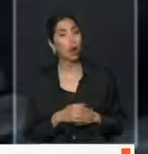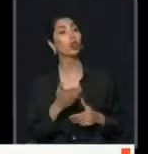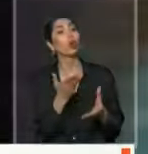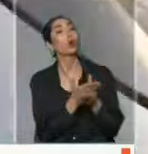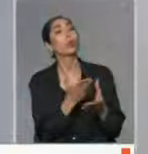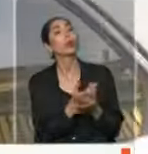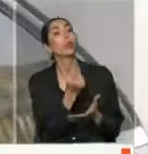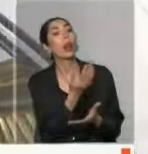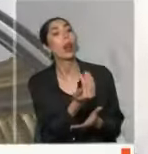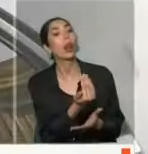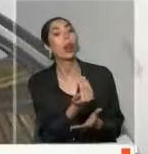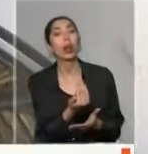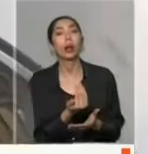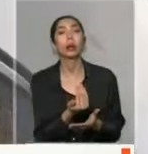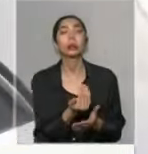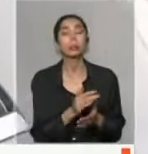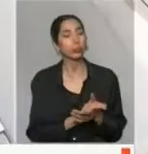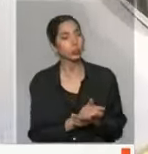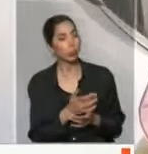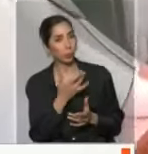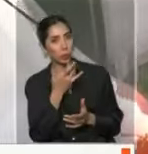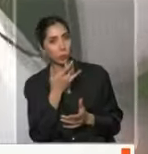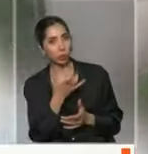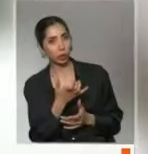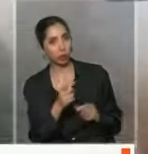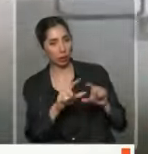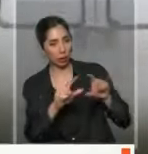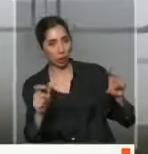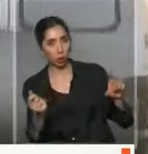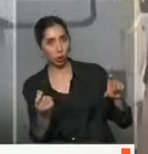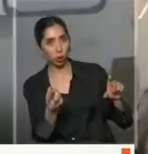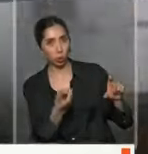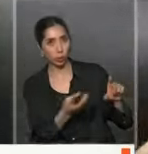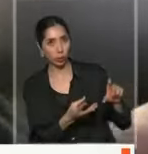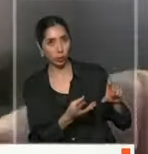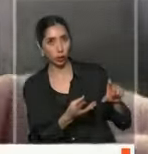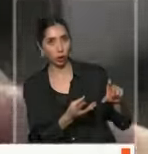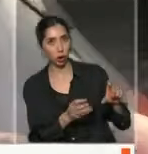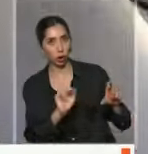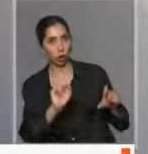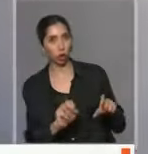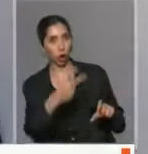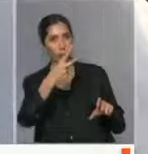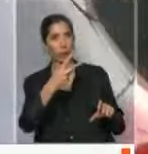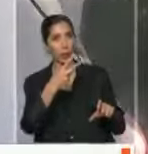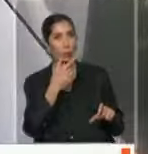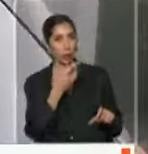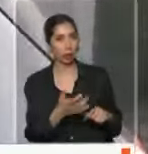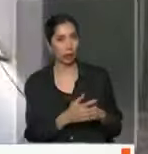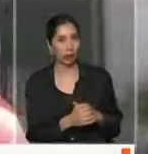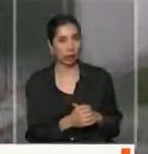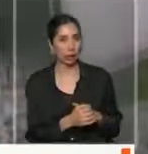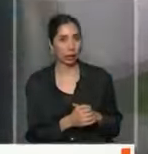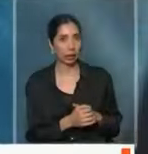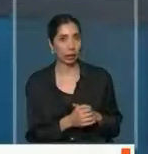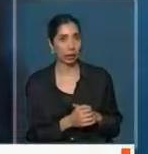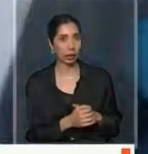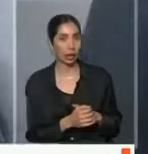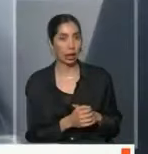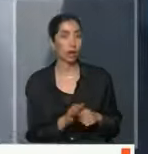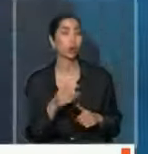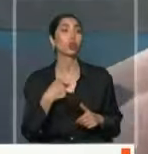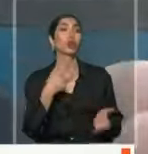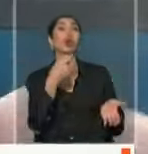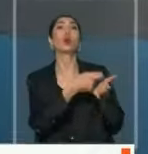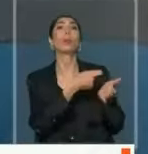maestro. ¿Y por qué duplicaba por placa patente? Porque este auto se lo habían. Al caballero que se lo compré yo se lo habían